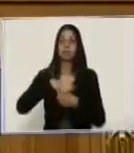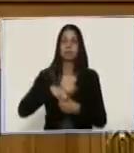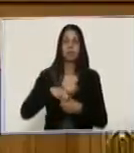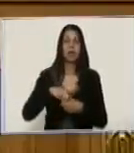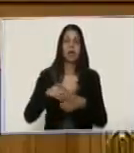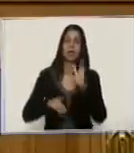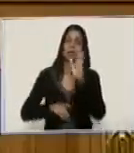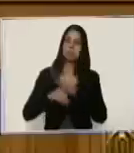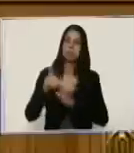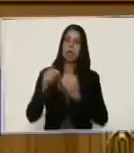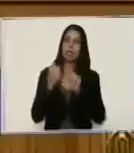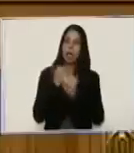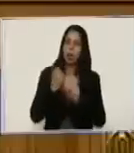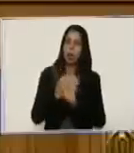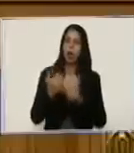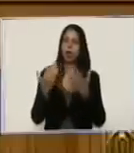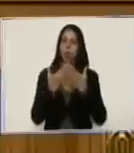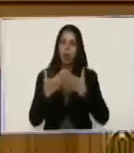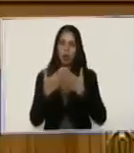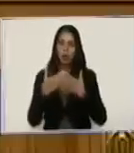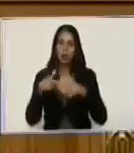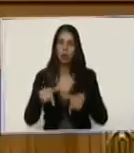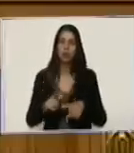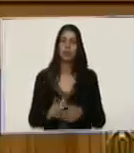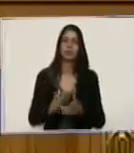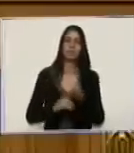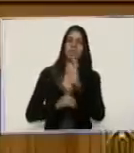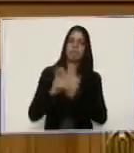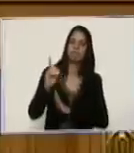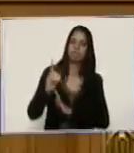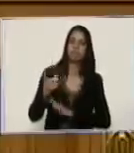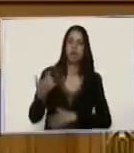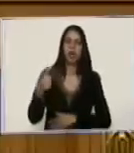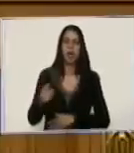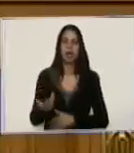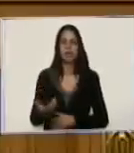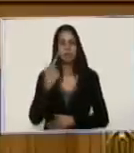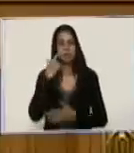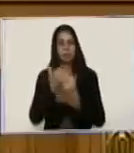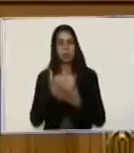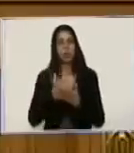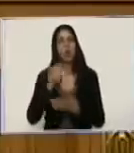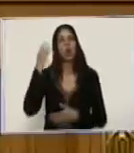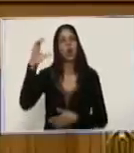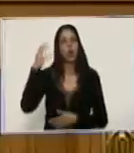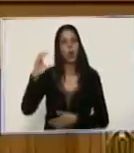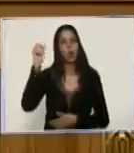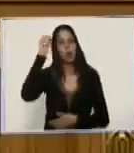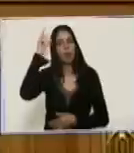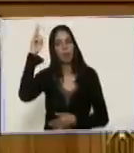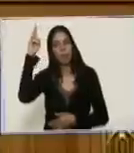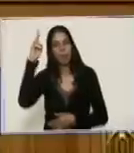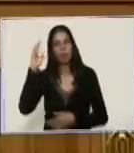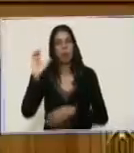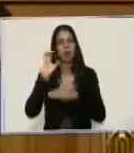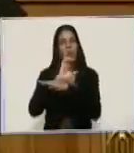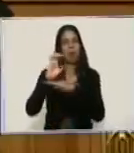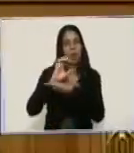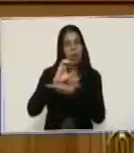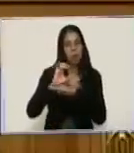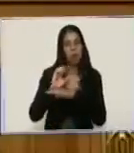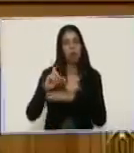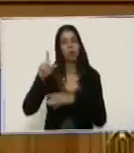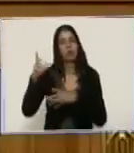surgido. Ante cualquier crisis han surgido y han salido adelante. Y no solamente los colombianos, peruanos, ecuatorianos, todos los camaradas